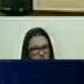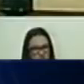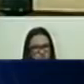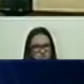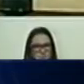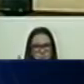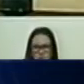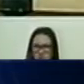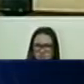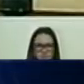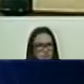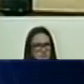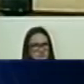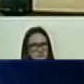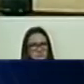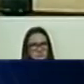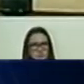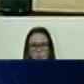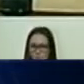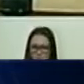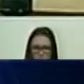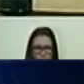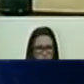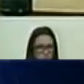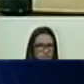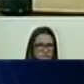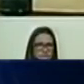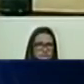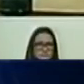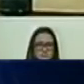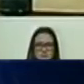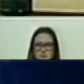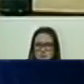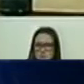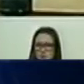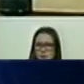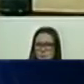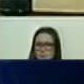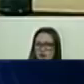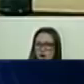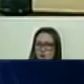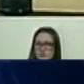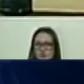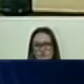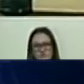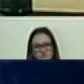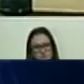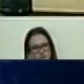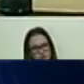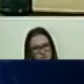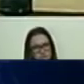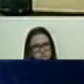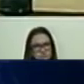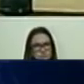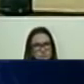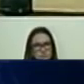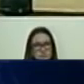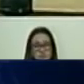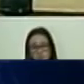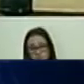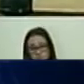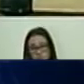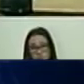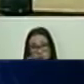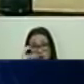de la derecha internacional, de la prensa mundial contra los venezolanos y venezolanas. Y he dado orientaciones a